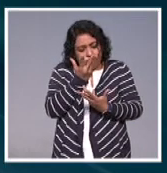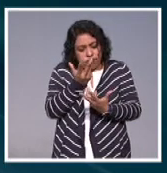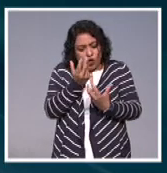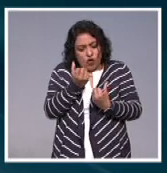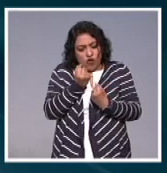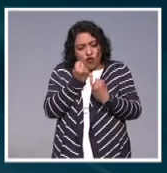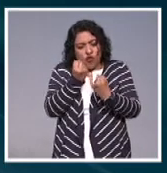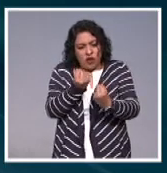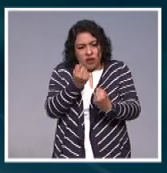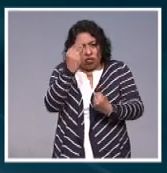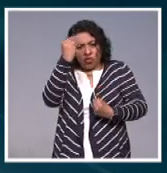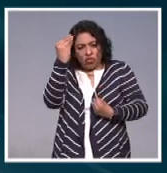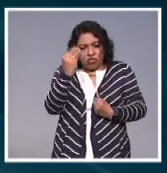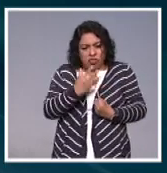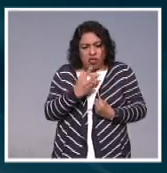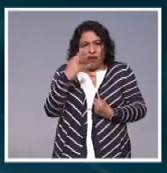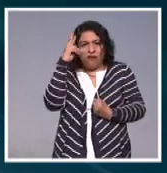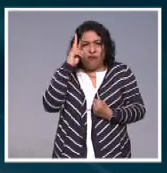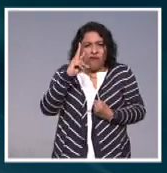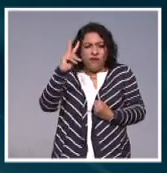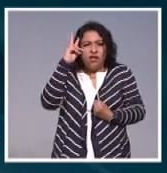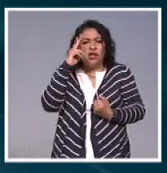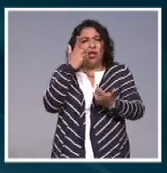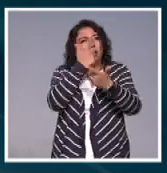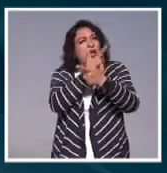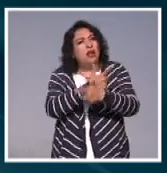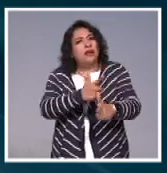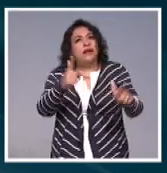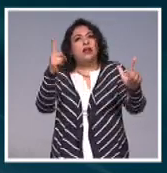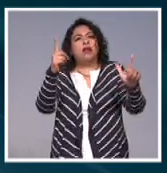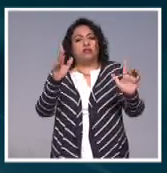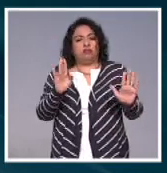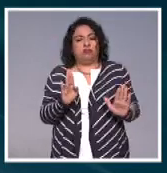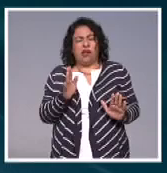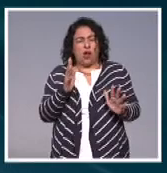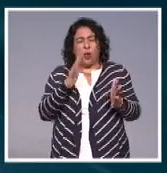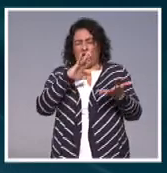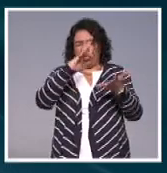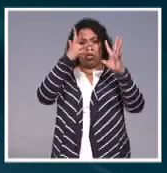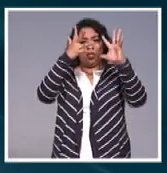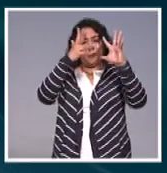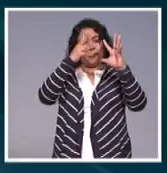fuerza, abandono, vicio, libertad, para dar estilo al caos.